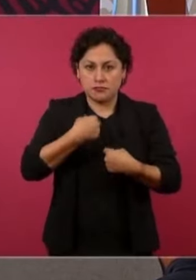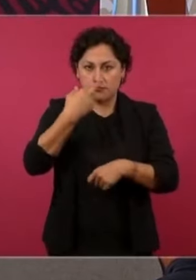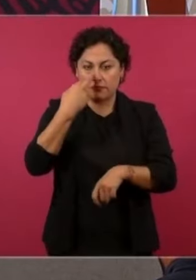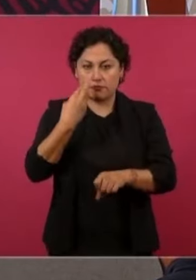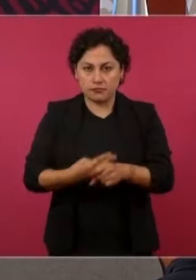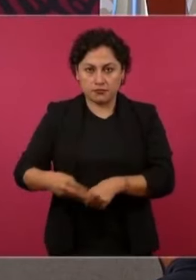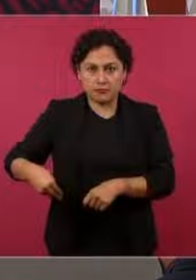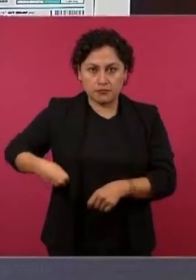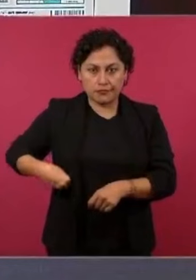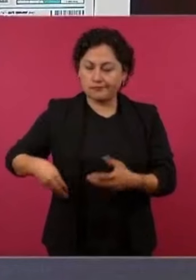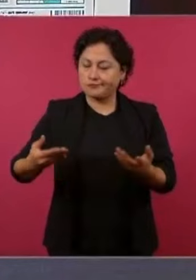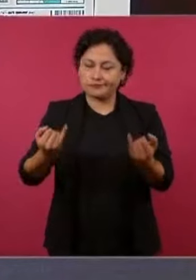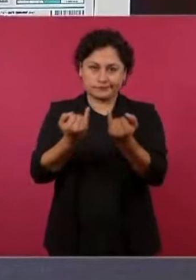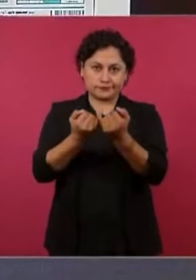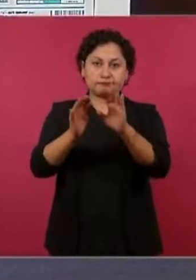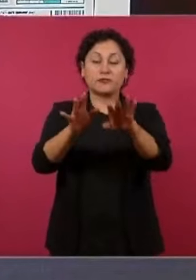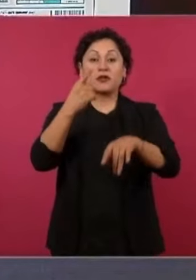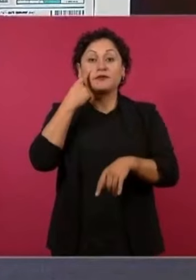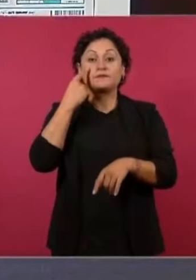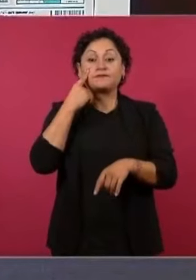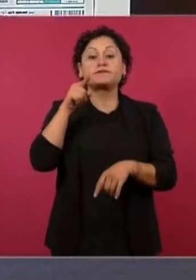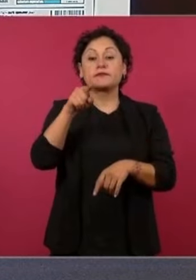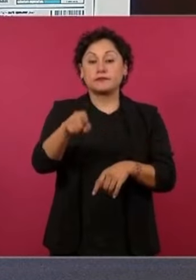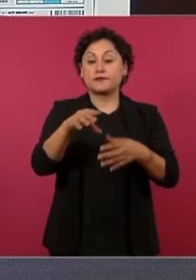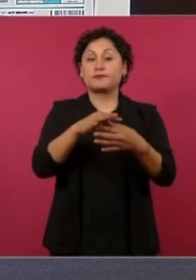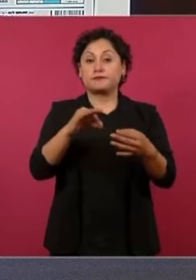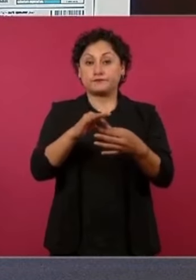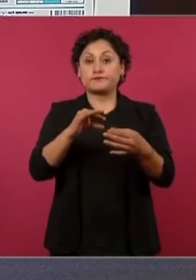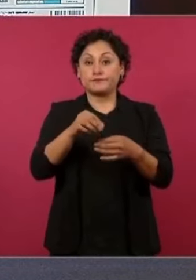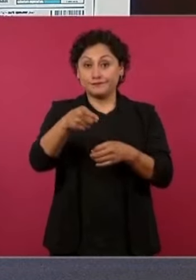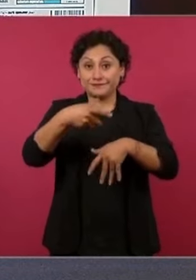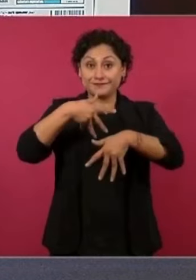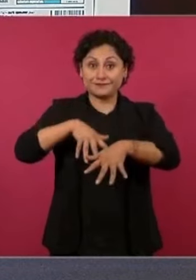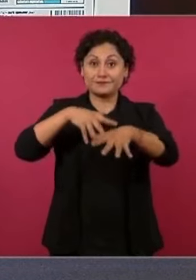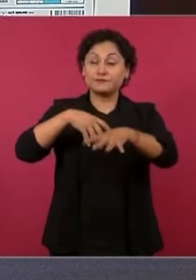la mayoría de las consignas se dirigieron contra el entonces jefe de gobierno,